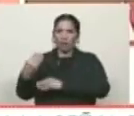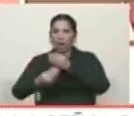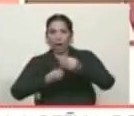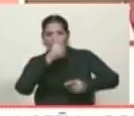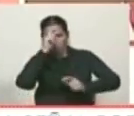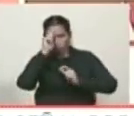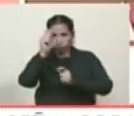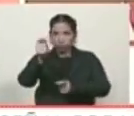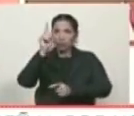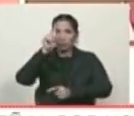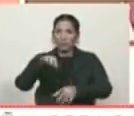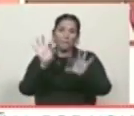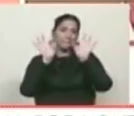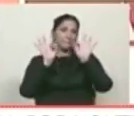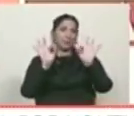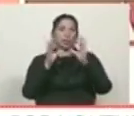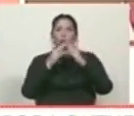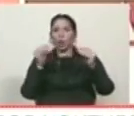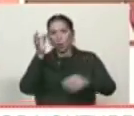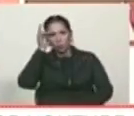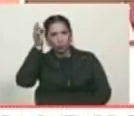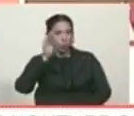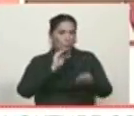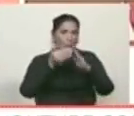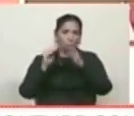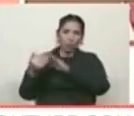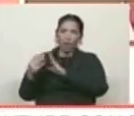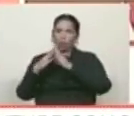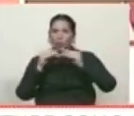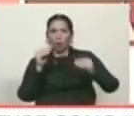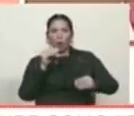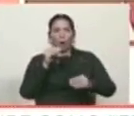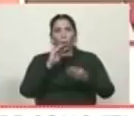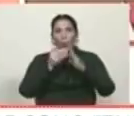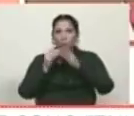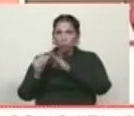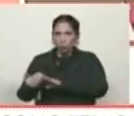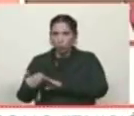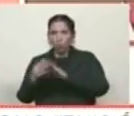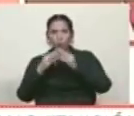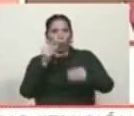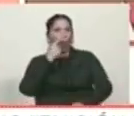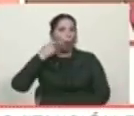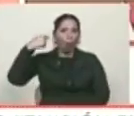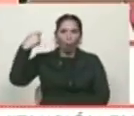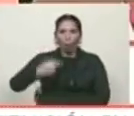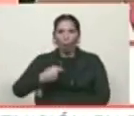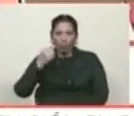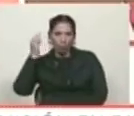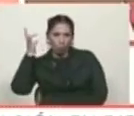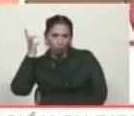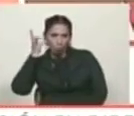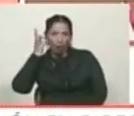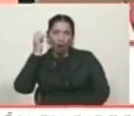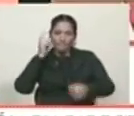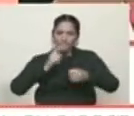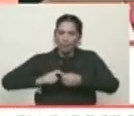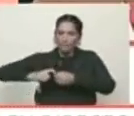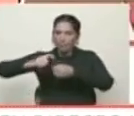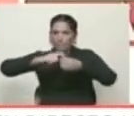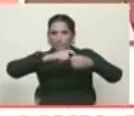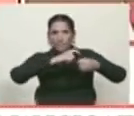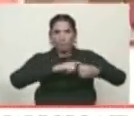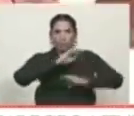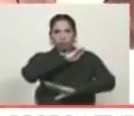reconocimiento especial también a todos los consejos comunales, a todas las comunas, a todos los hombres y mujeres que forman parte